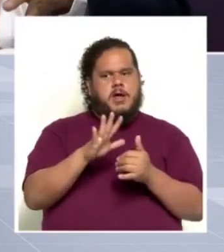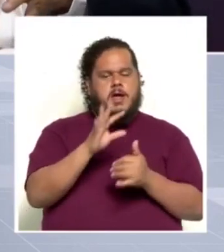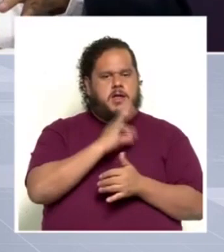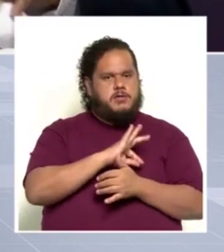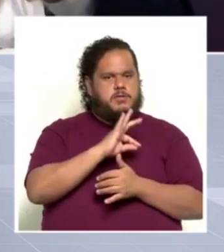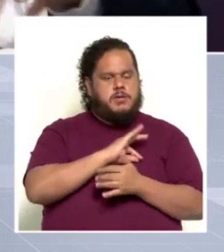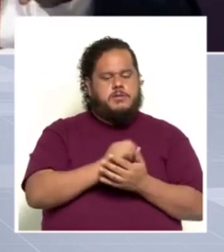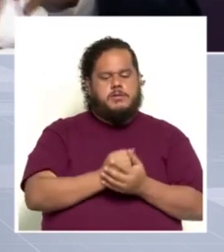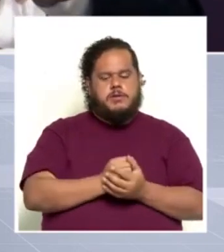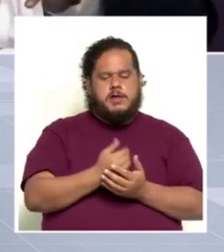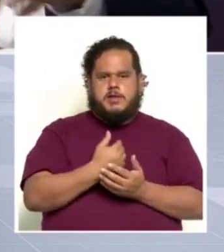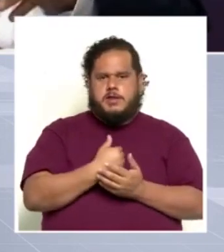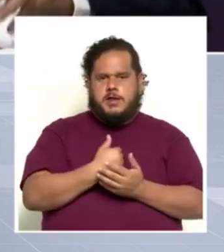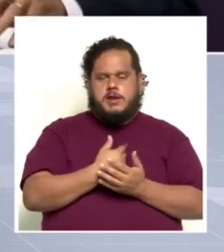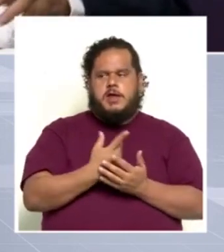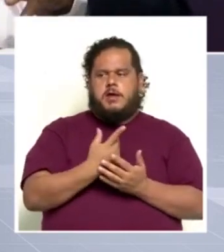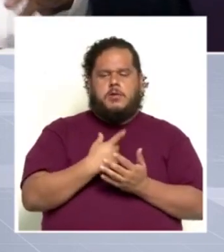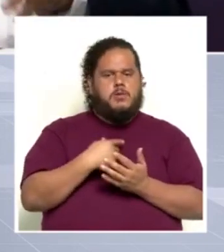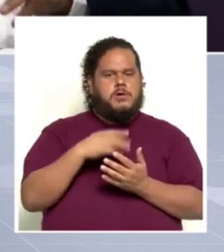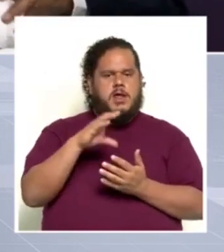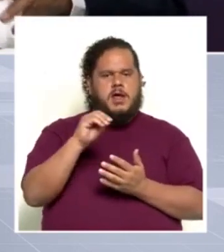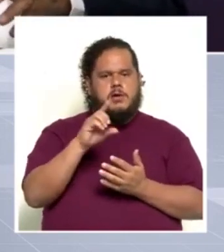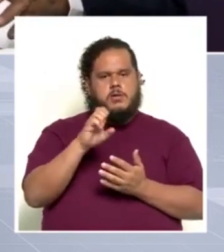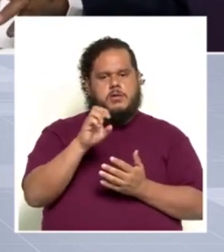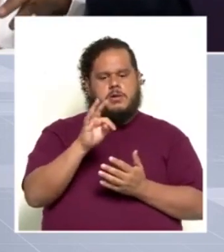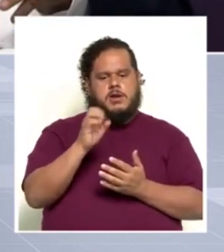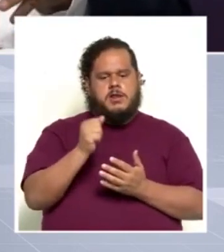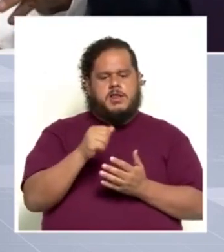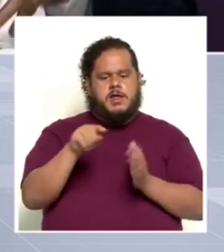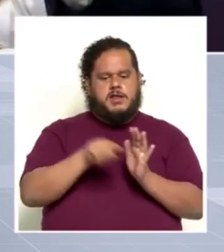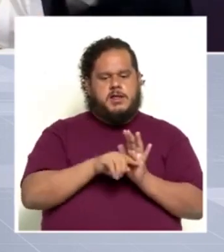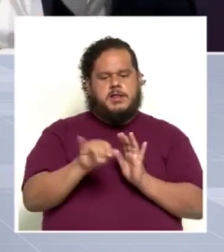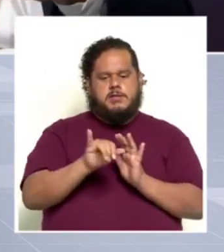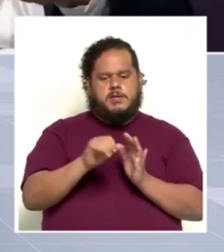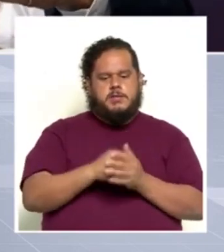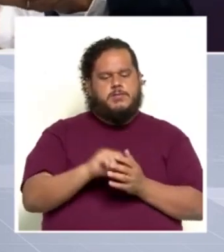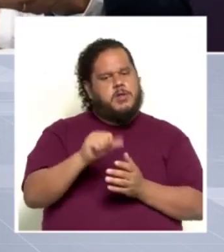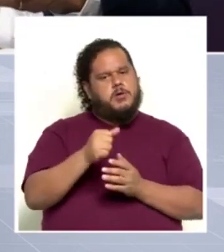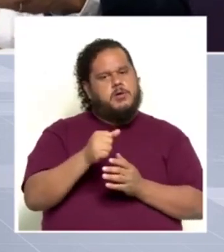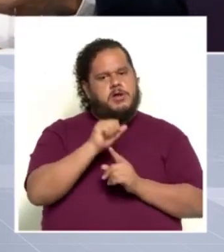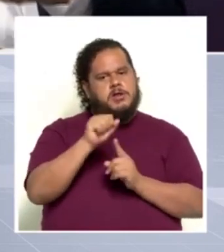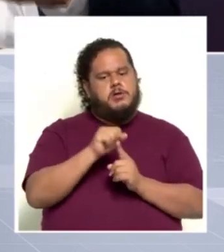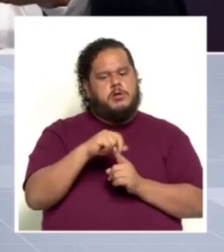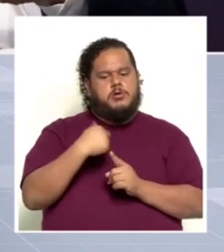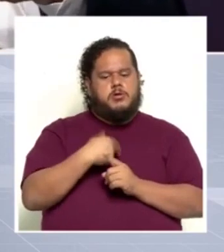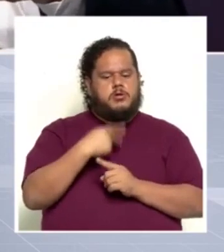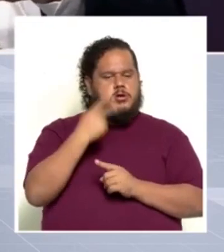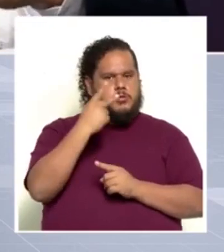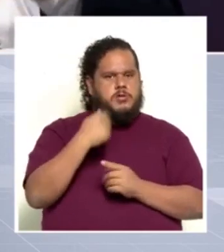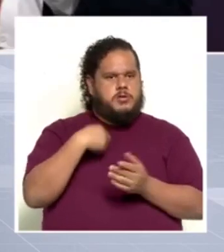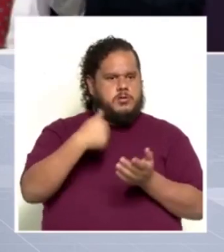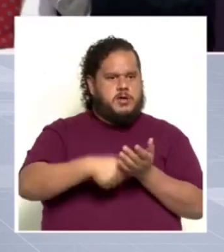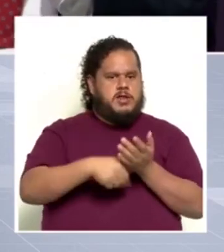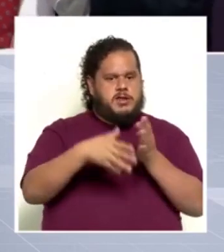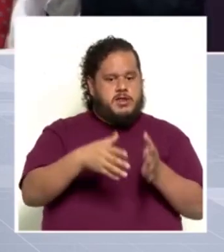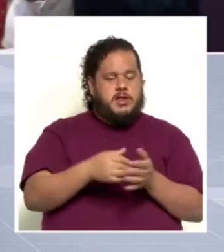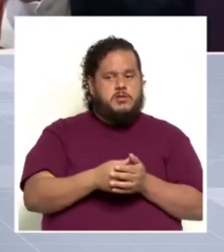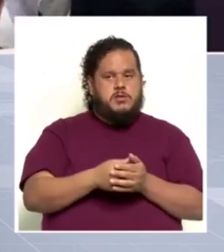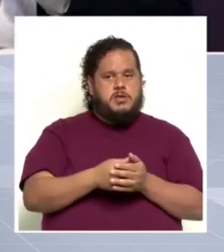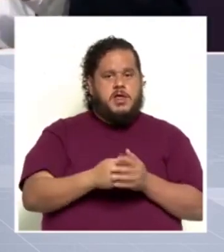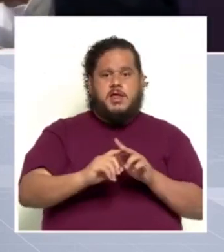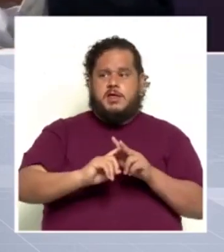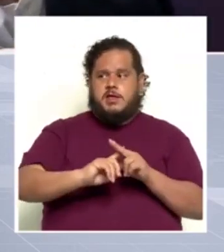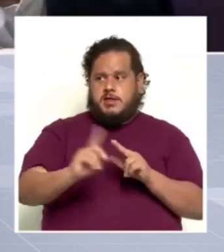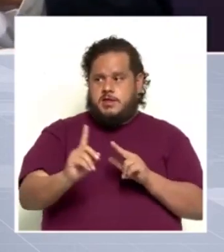favor. Tiene una coleta negativa ahí también. En otras ocasiones hemos visto candidatos que rehuyen